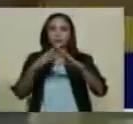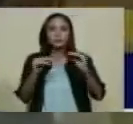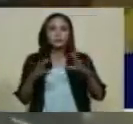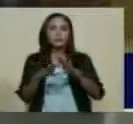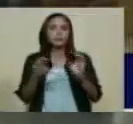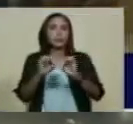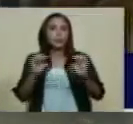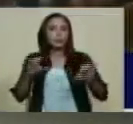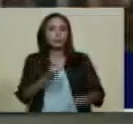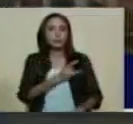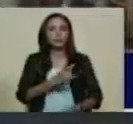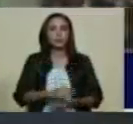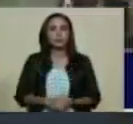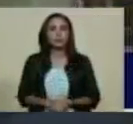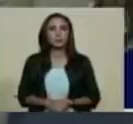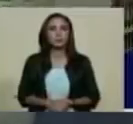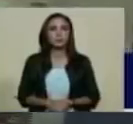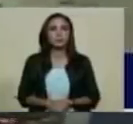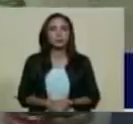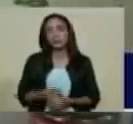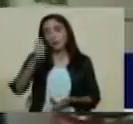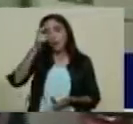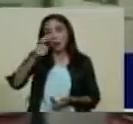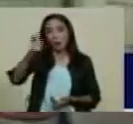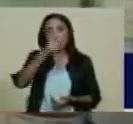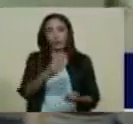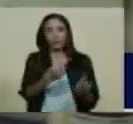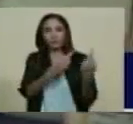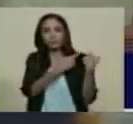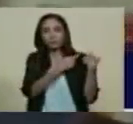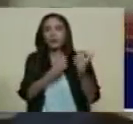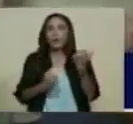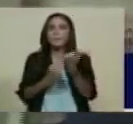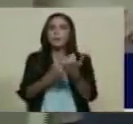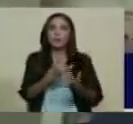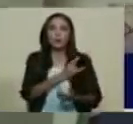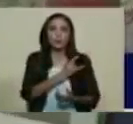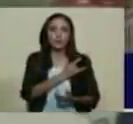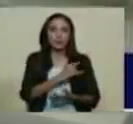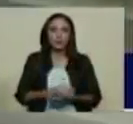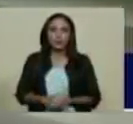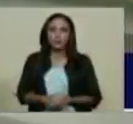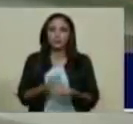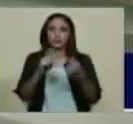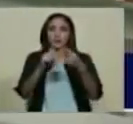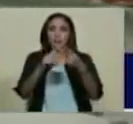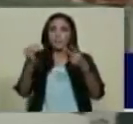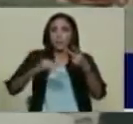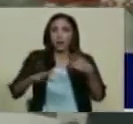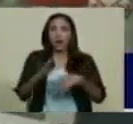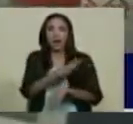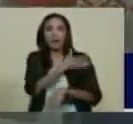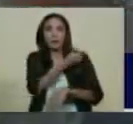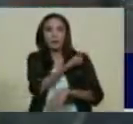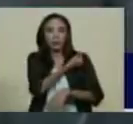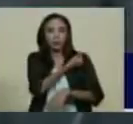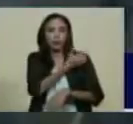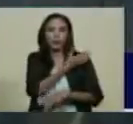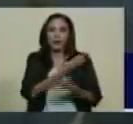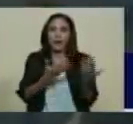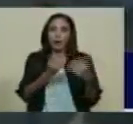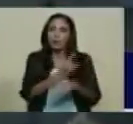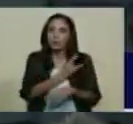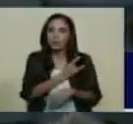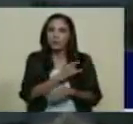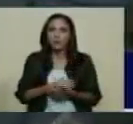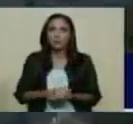universitaria. Y el Guárico asume el compromiso con la Universidad Rómulo Gallegos, con nuestro rector Berroterán, con cada uno